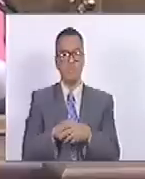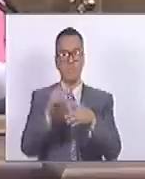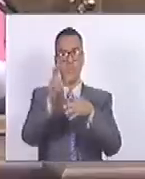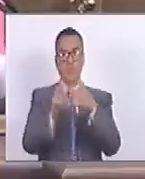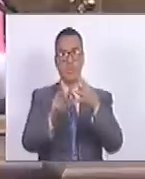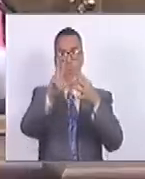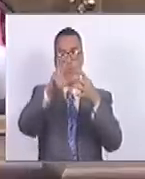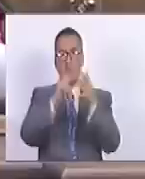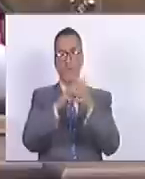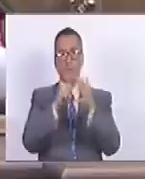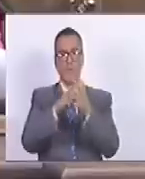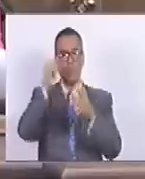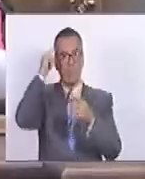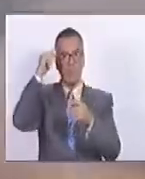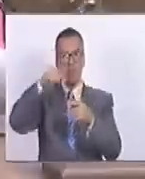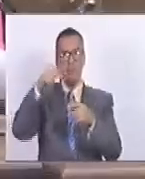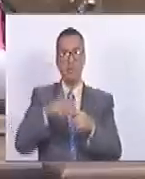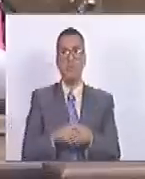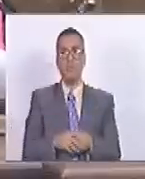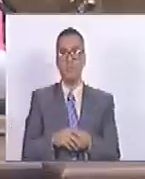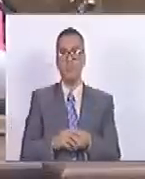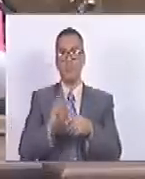Tercer punto del orden del día,